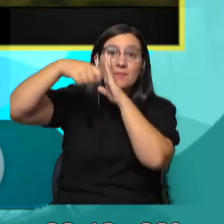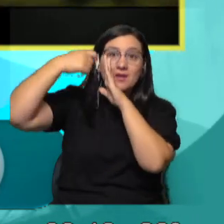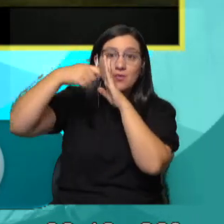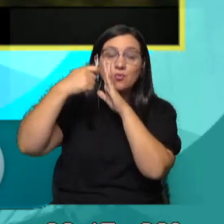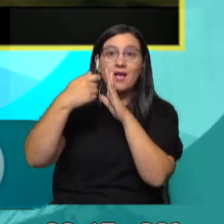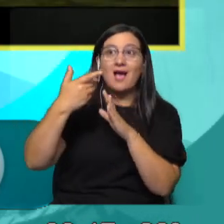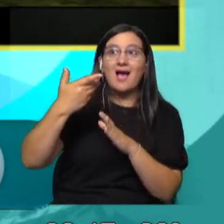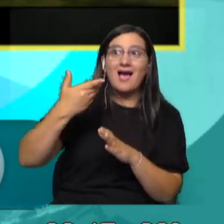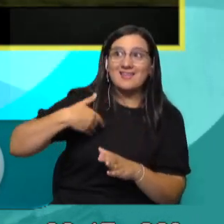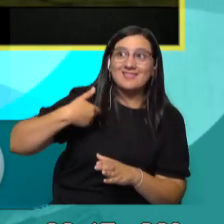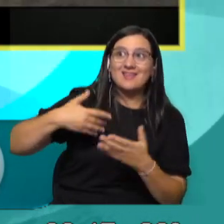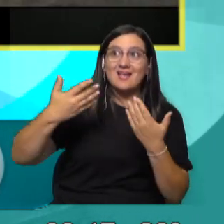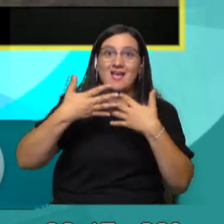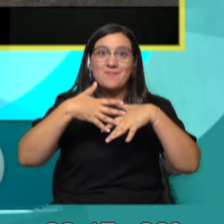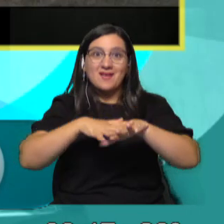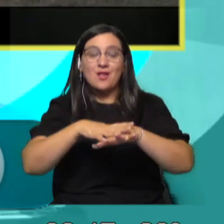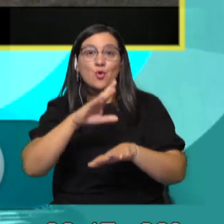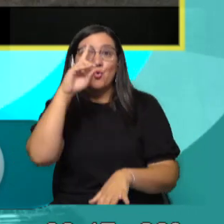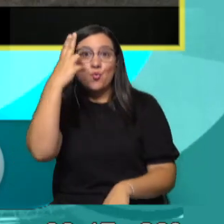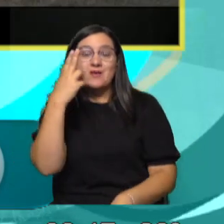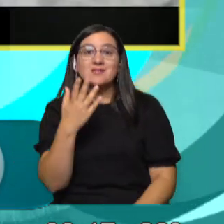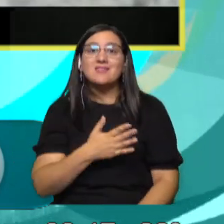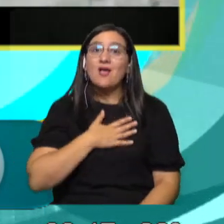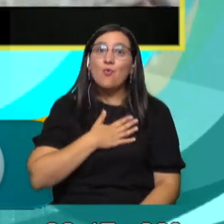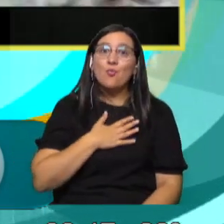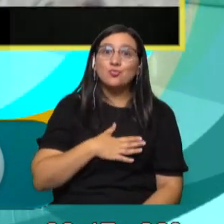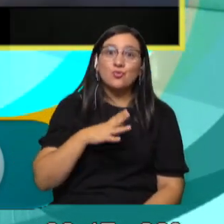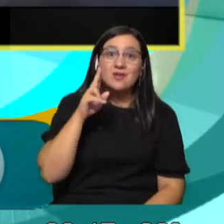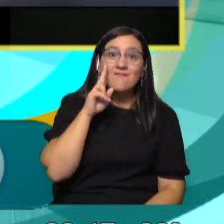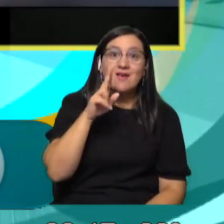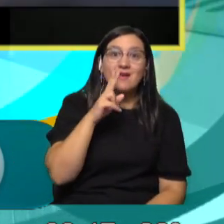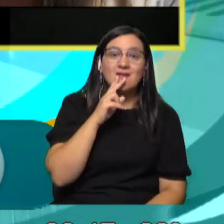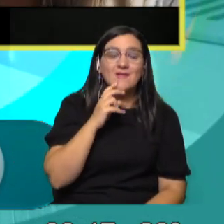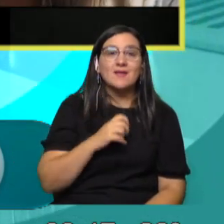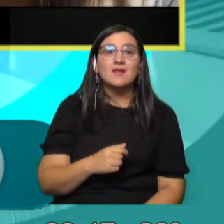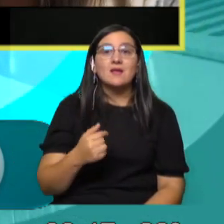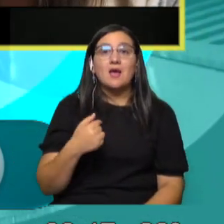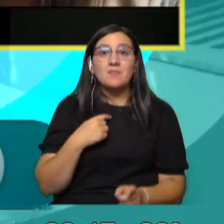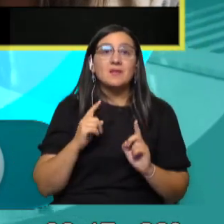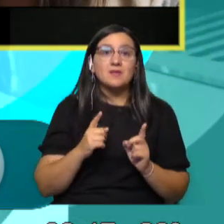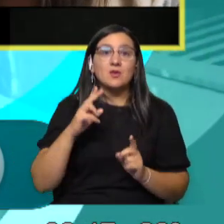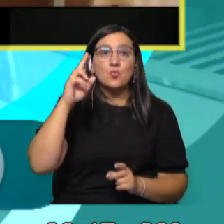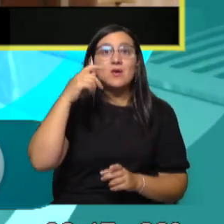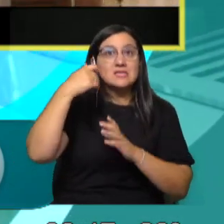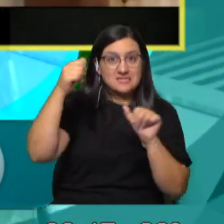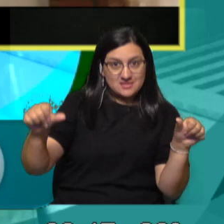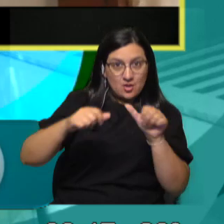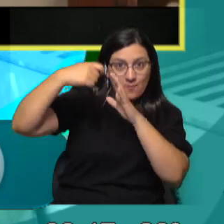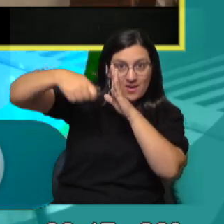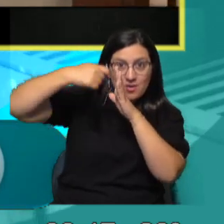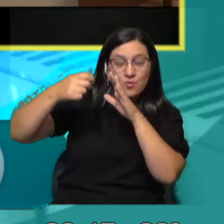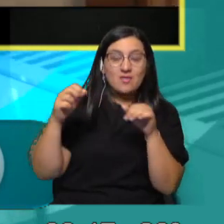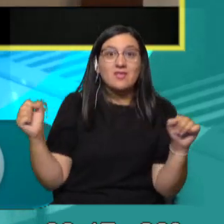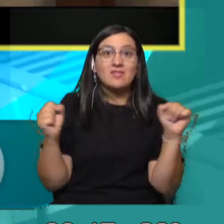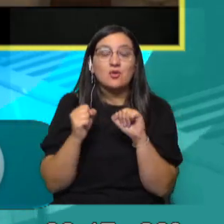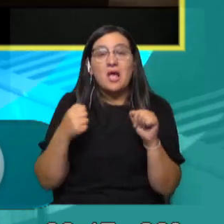uruguaya. Uh-huh. Y da gusto ir a verla, por más que sea del género que sea. Porque a mí me ha pasado, también en Uruguay han hecho películas de terror, que las he ido a ver,